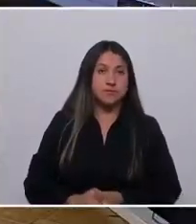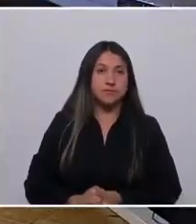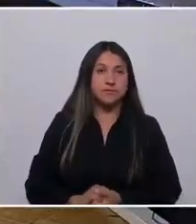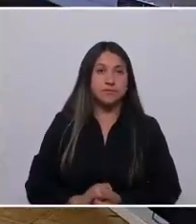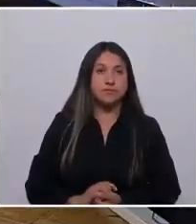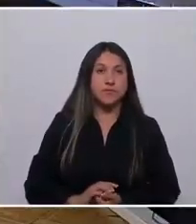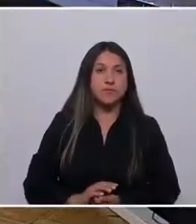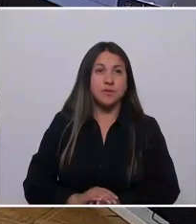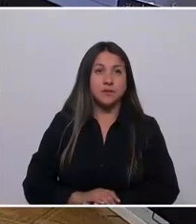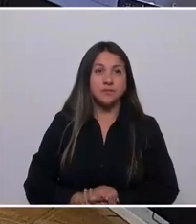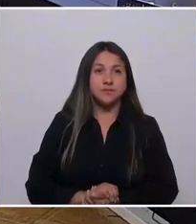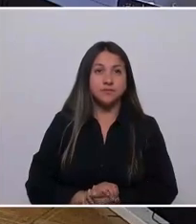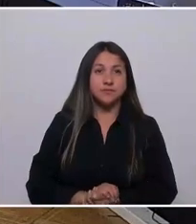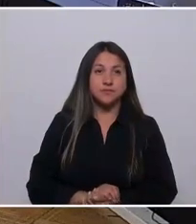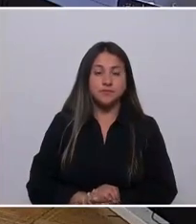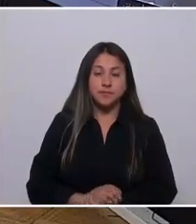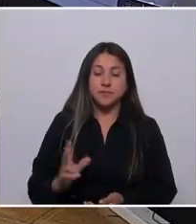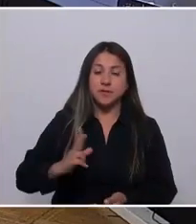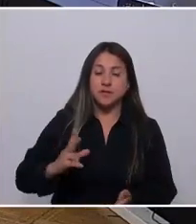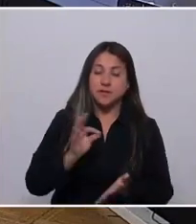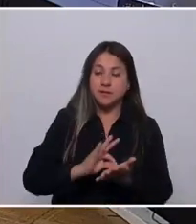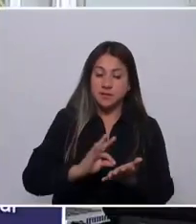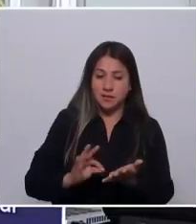No. ¿Señor secretario? No, disculpe.